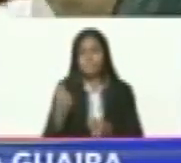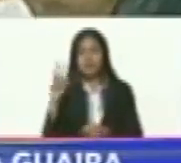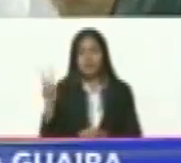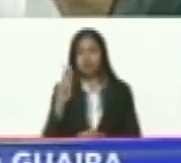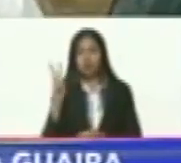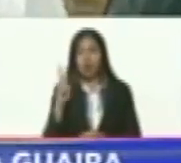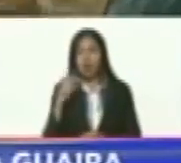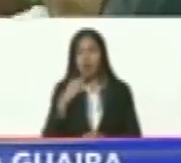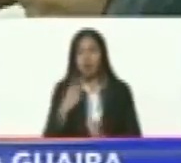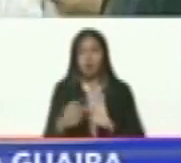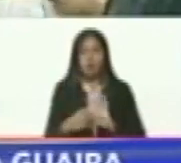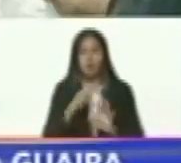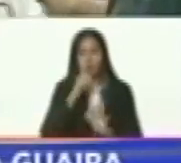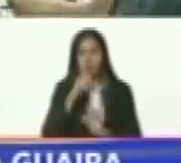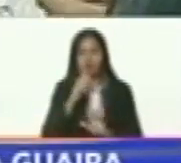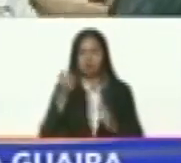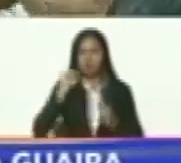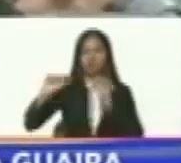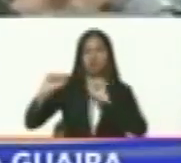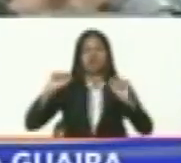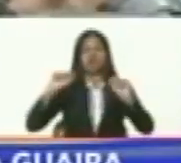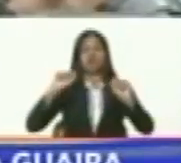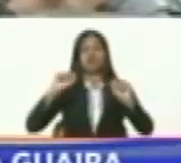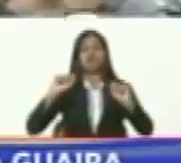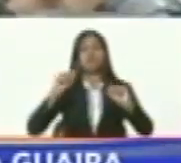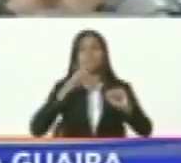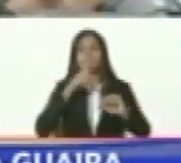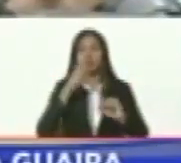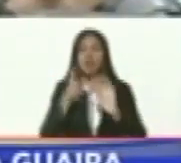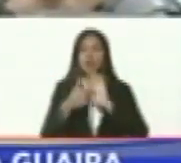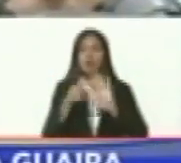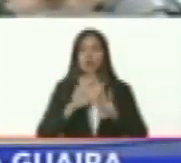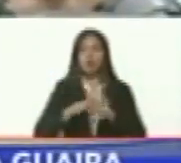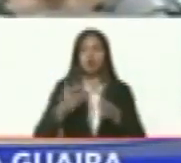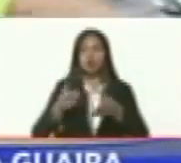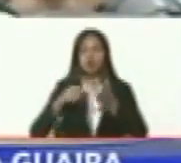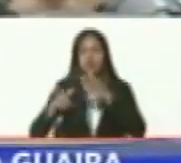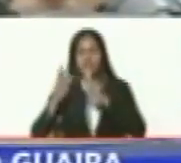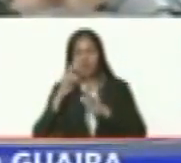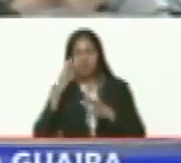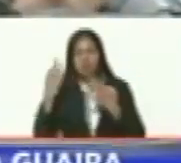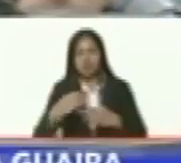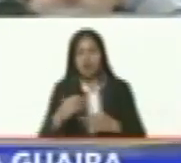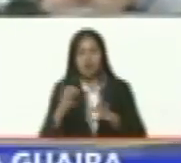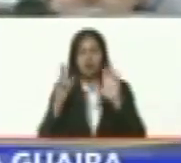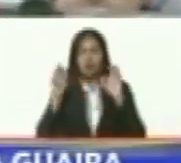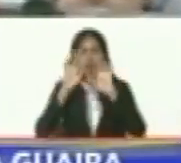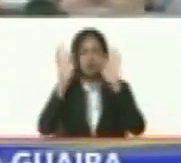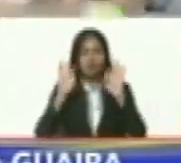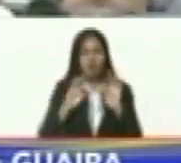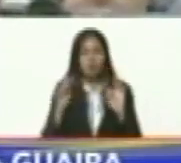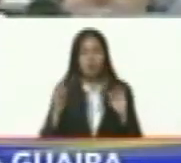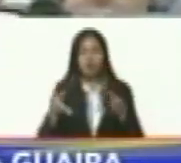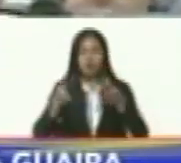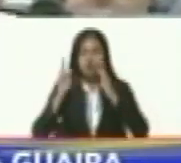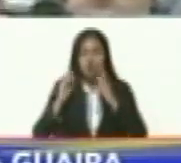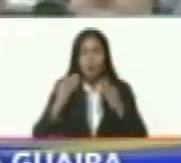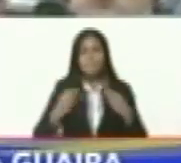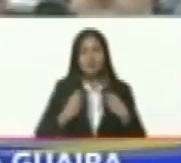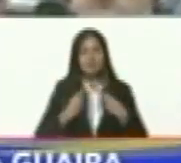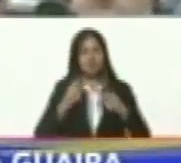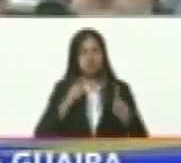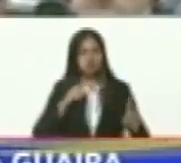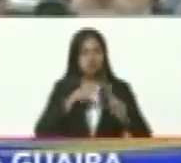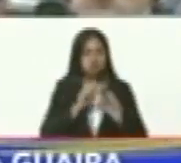solamente es un mal ejemplo porque son rebeldes, sino son mal ejemplo porque construyeron de verdad una nueva forma de construir vida, una nueva forma de